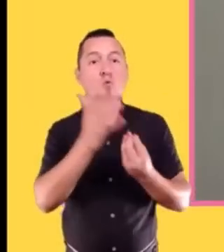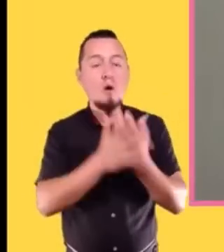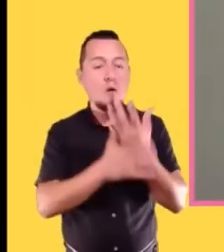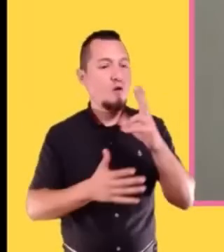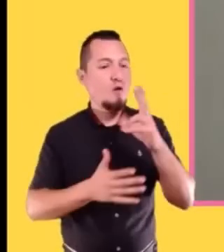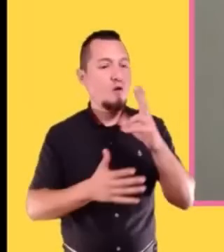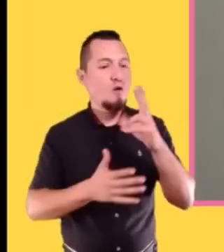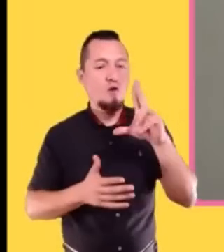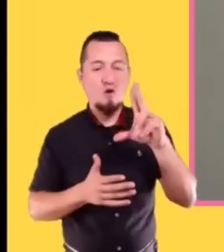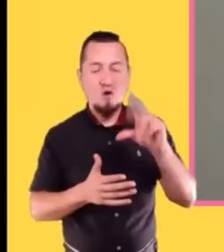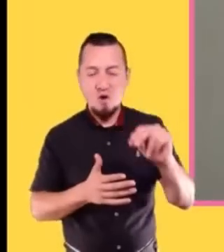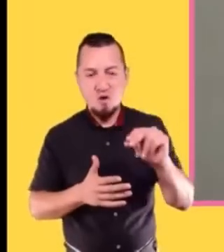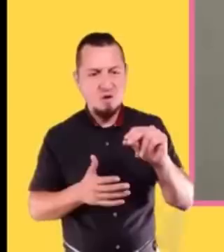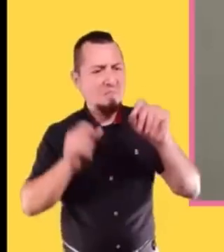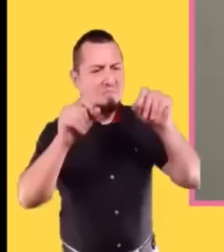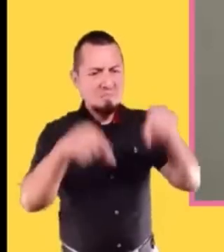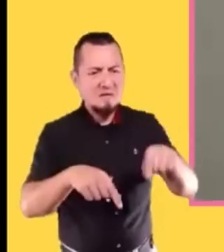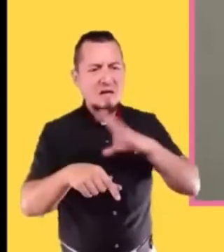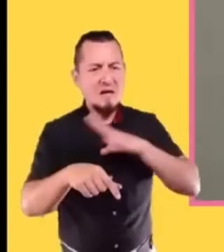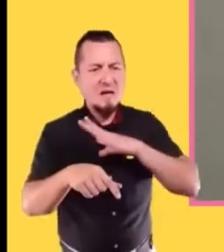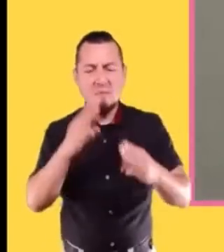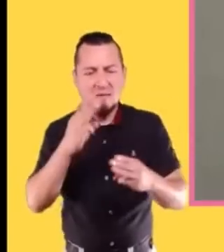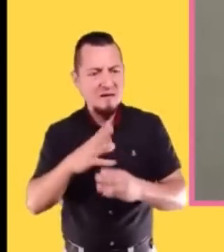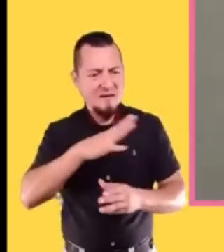tenemos son materiales que nos van a ayudar a subsanar